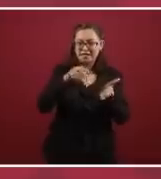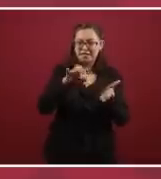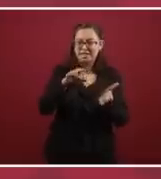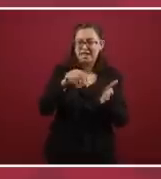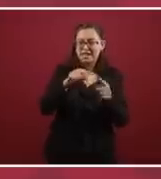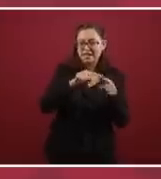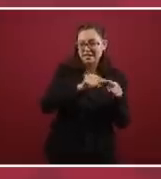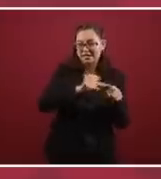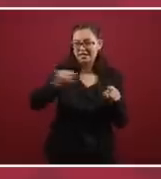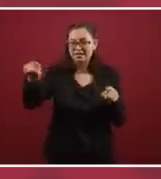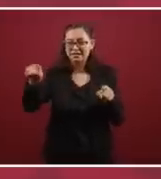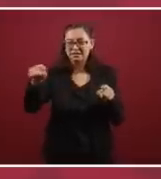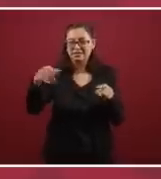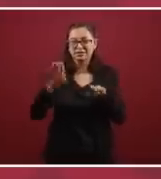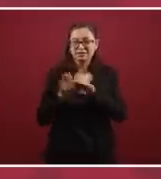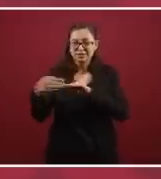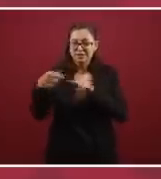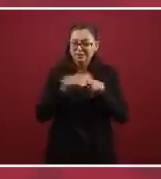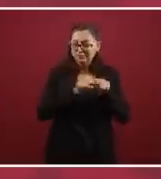hasta Los Cabos,